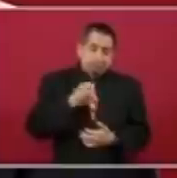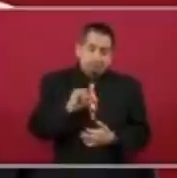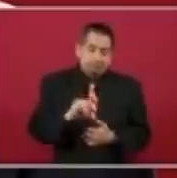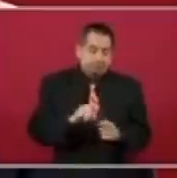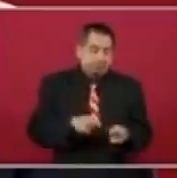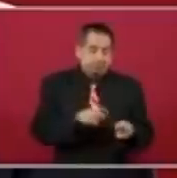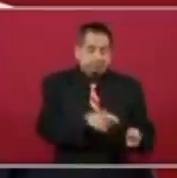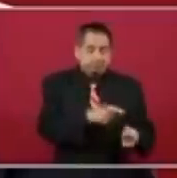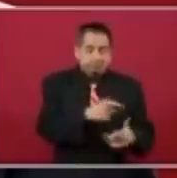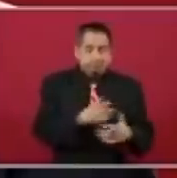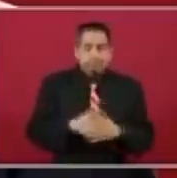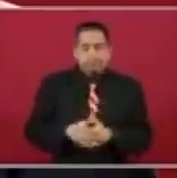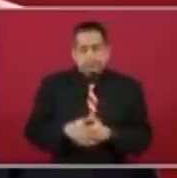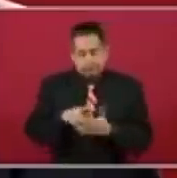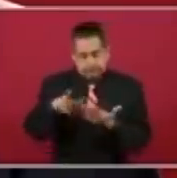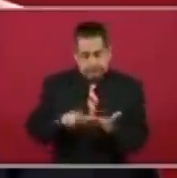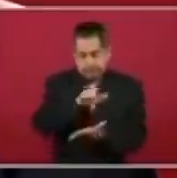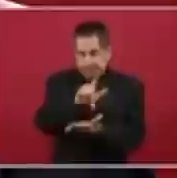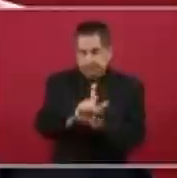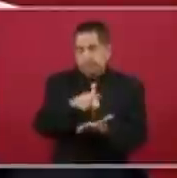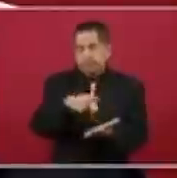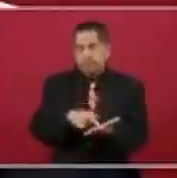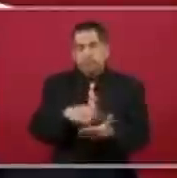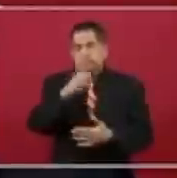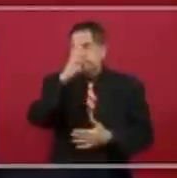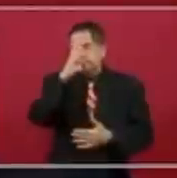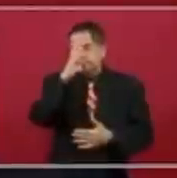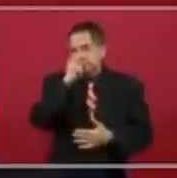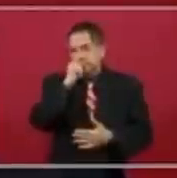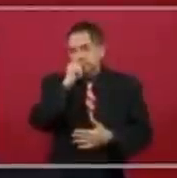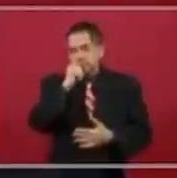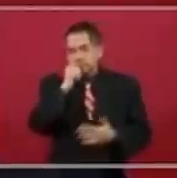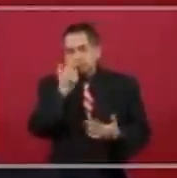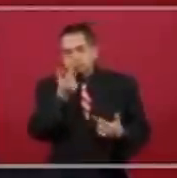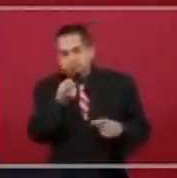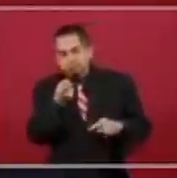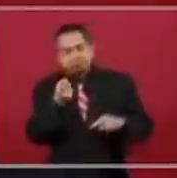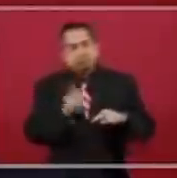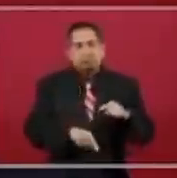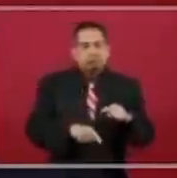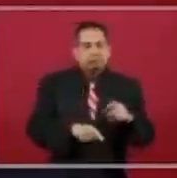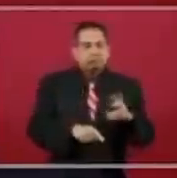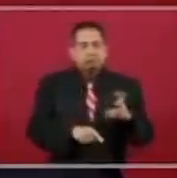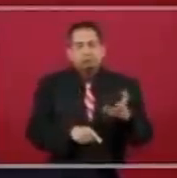Entonces, legalmente no se puede